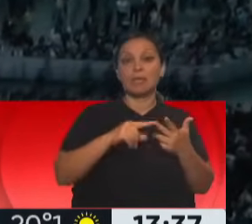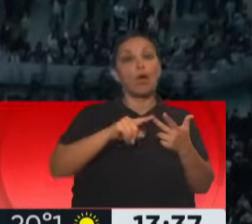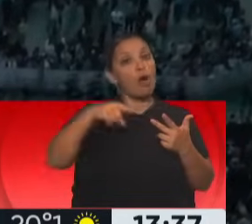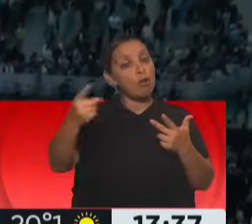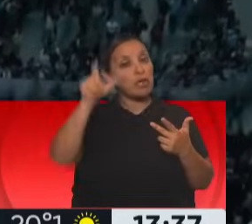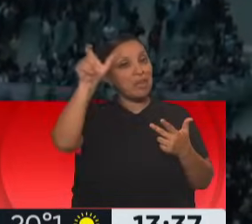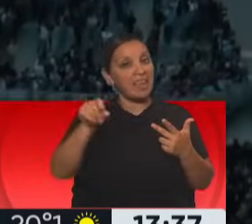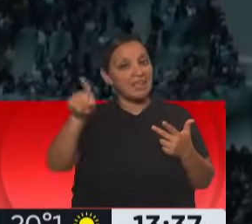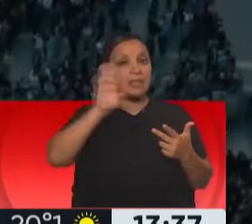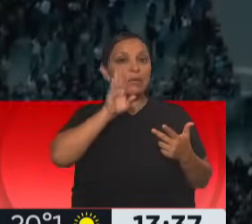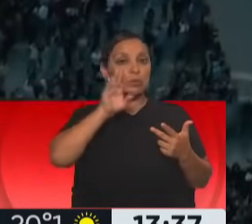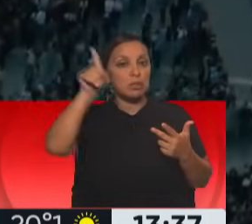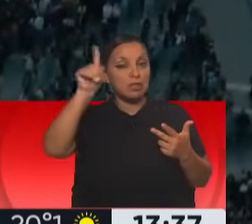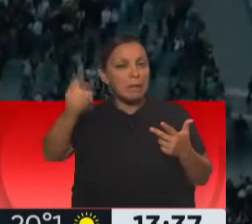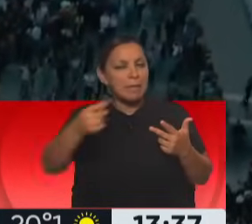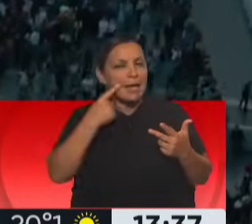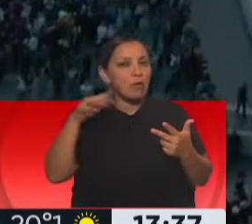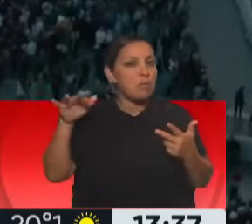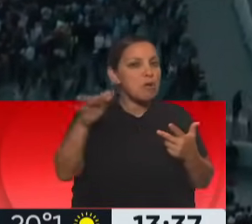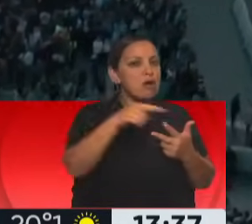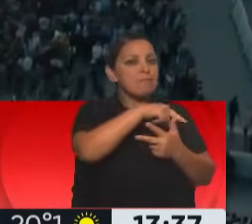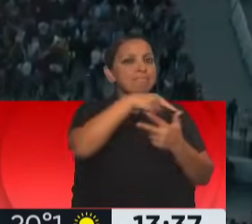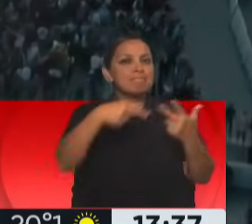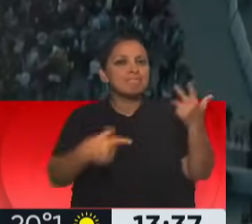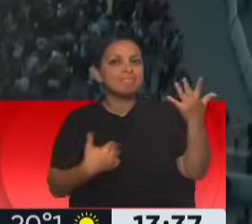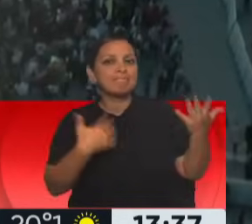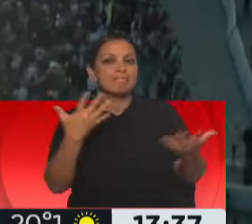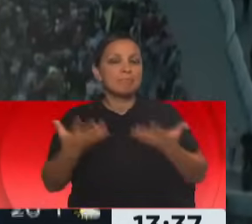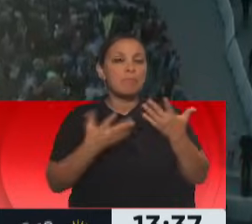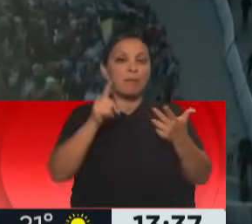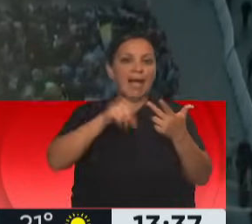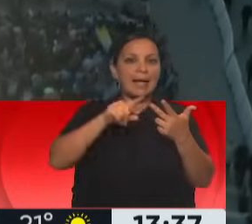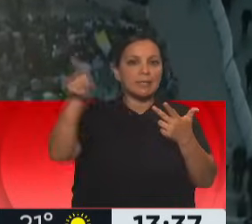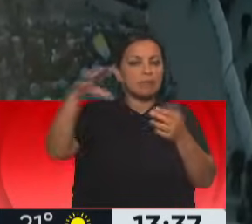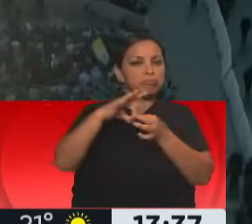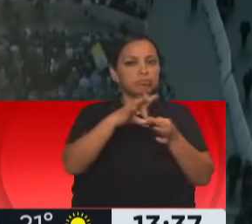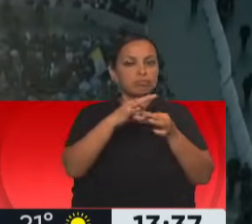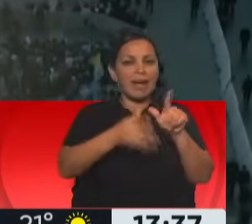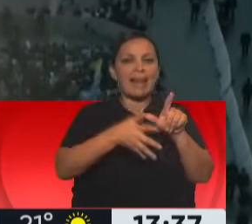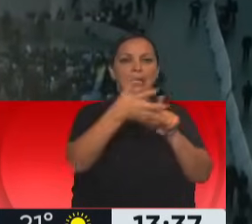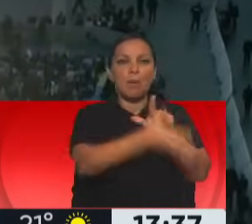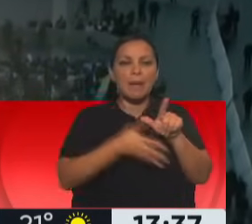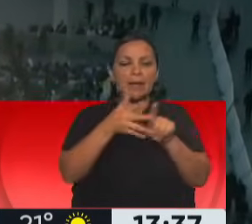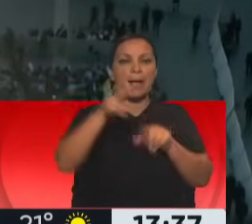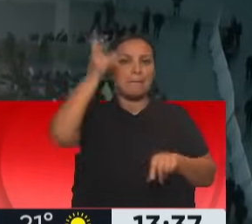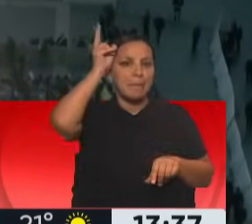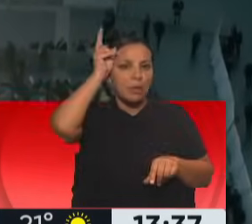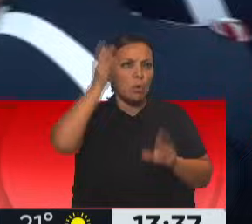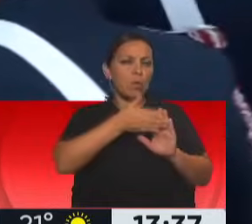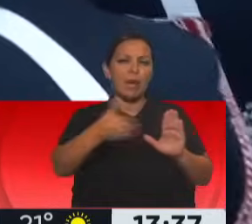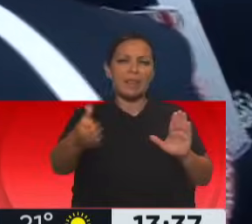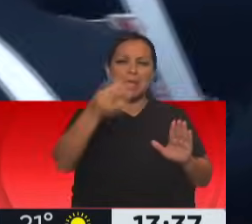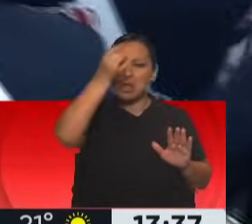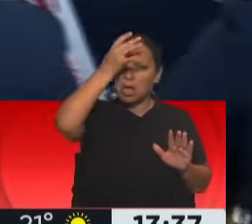Unidos, que ha tenido un sacerdocio muy importante en Latinoamérica, en Perú, durante también 12, 13 años, creo,